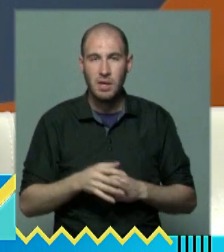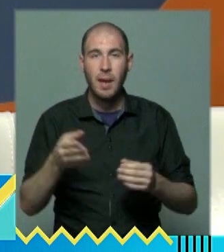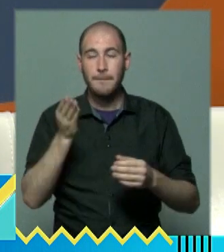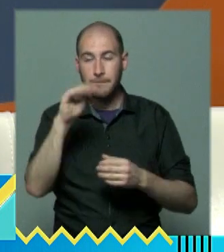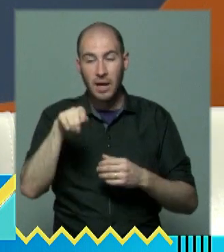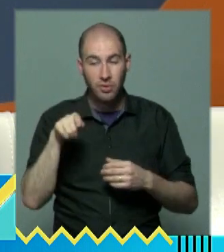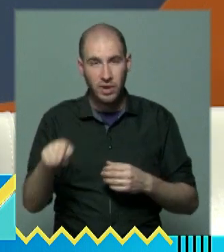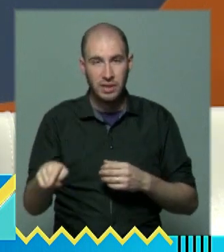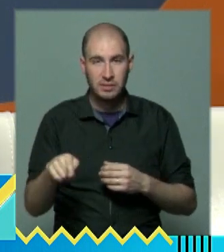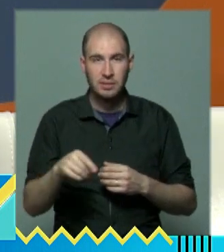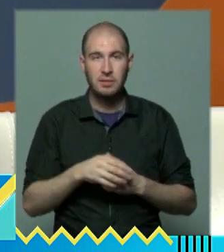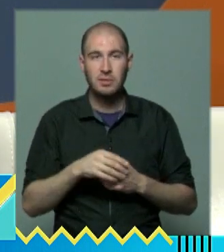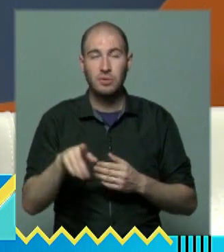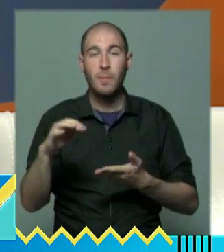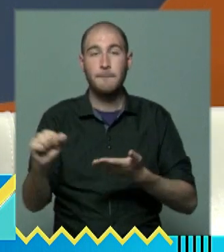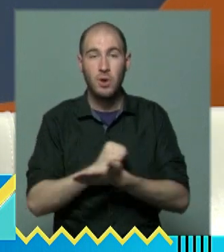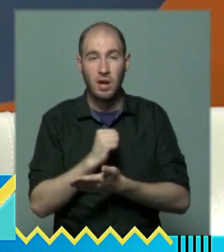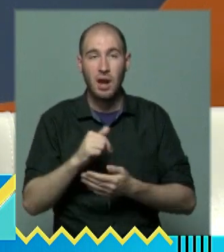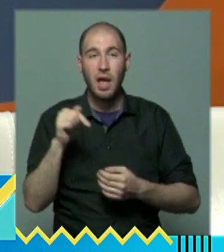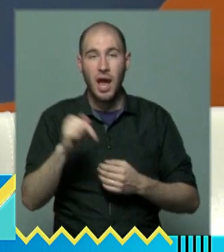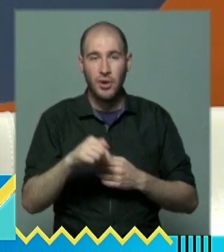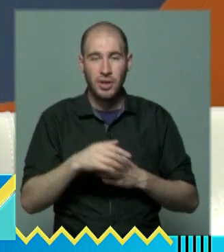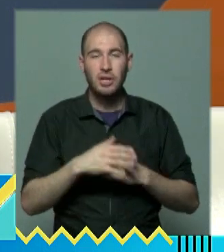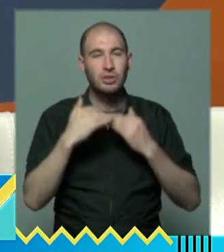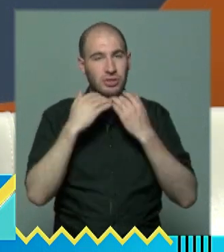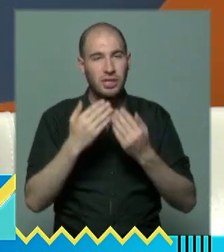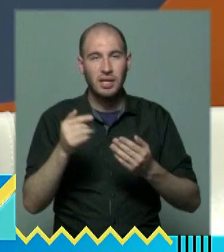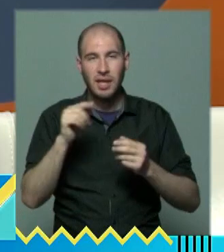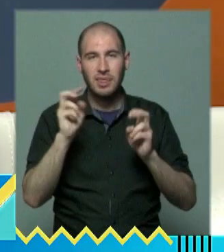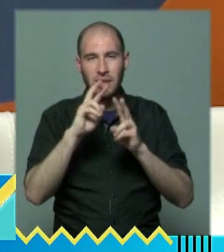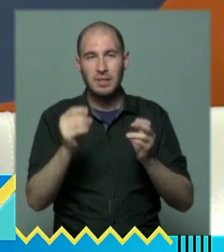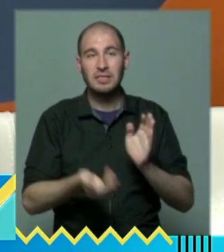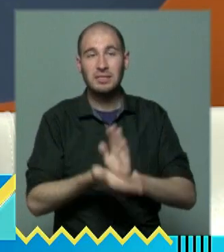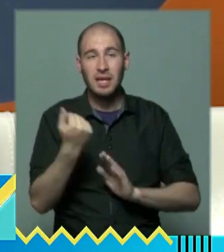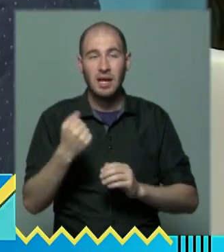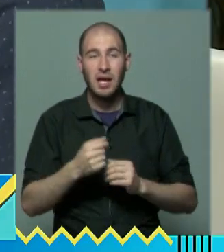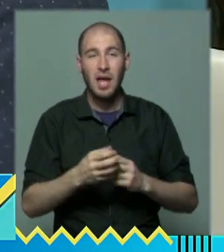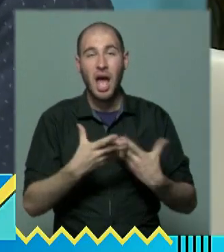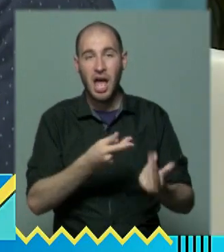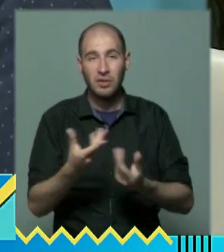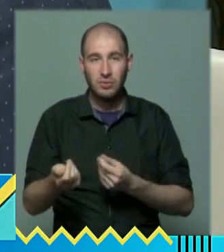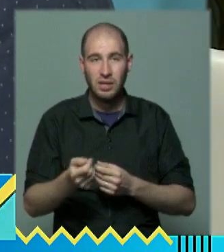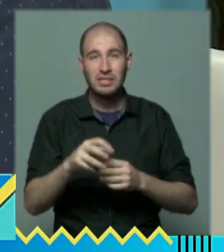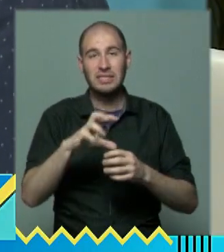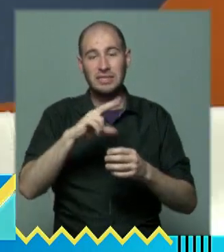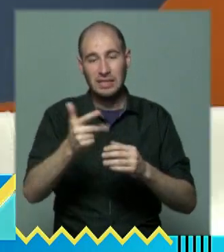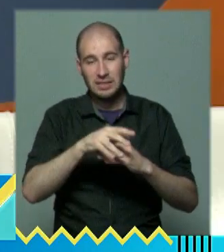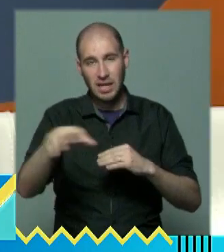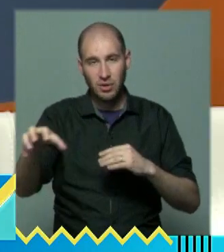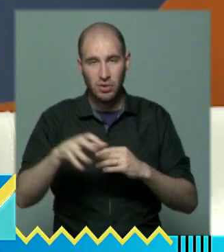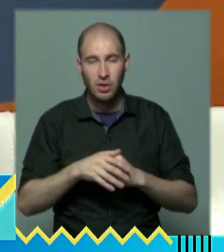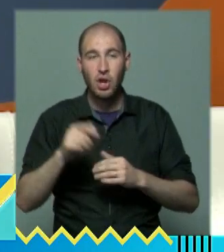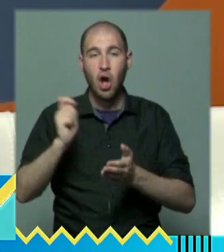esos bancos y desaparecimos. Ahora no sé, con esta historia de quitarle la solidaridad de la tercerizada, de la